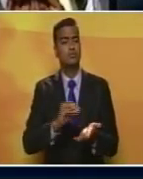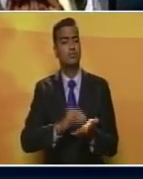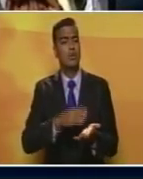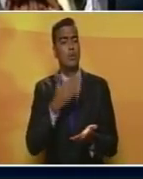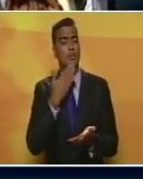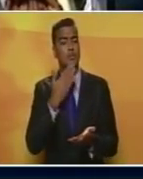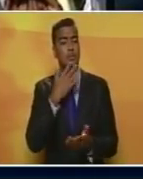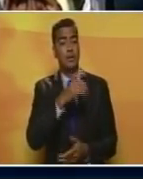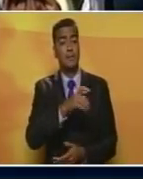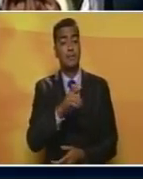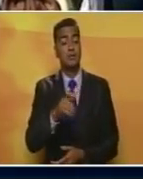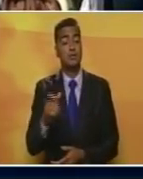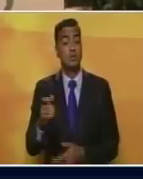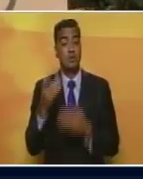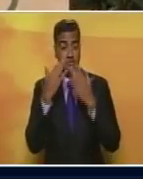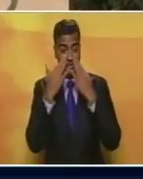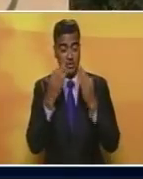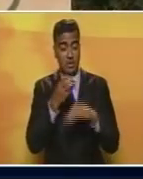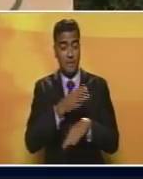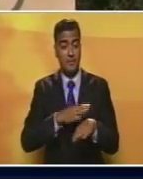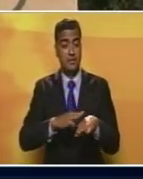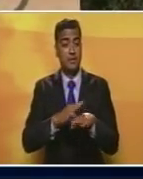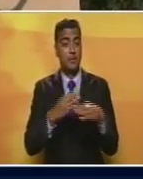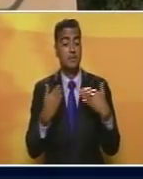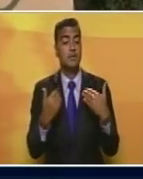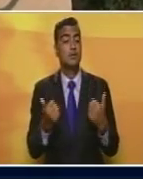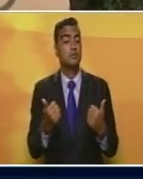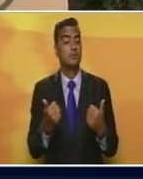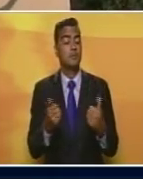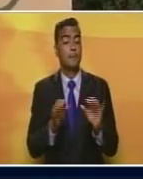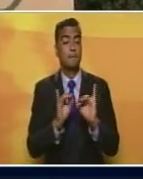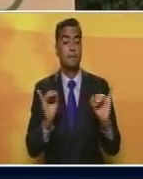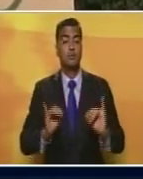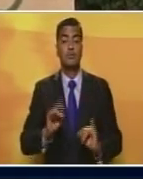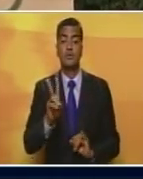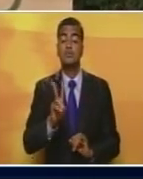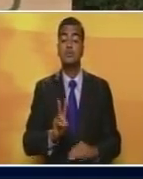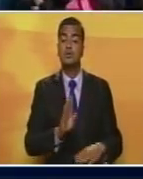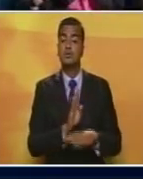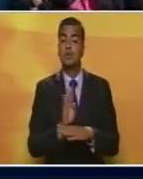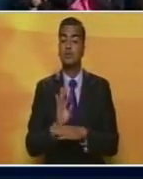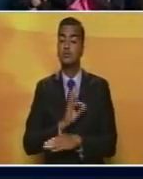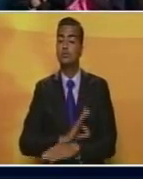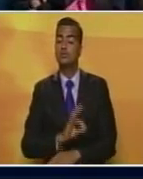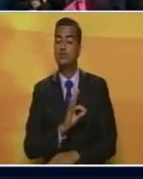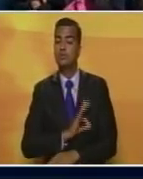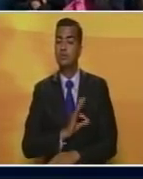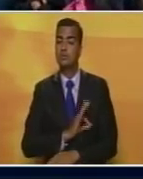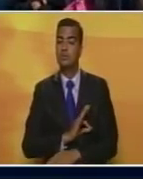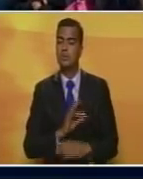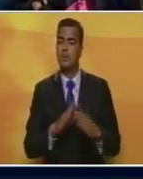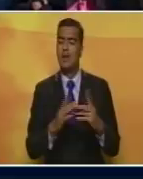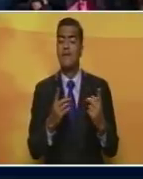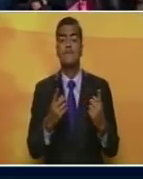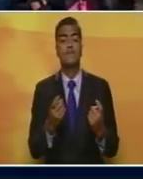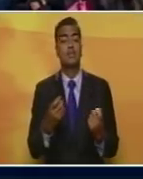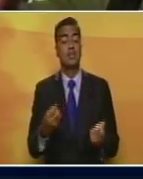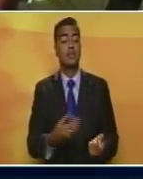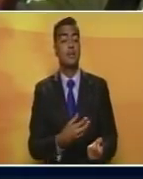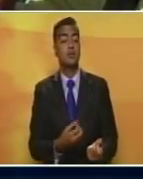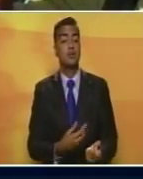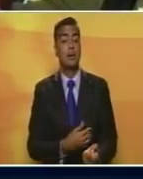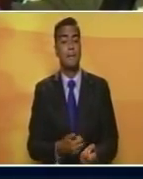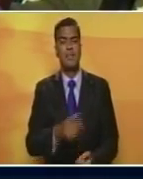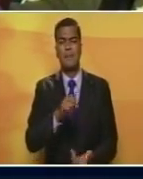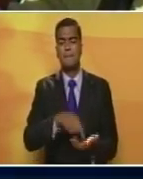más de 1.200 larenses. Génesis Colmenares nos informa. El presidente de la Fundación Amigos del Paciente Renal,